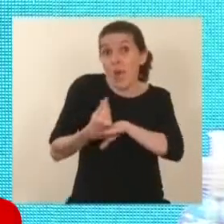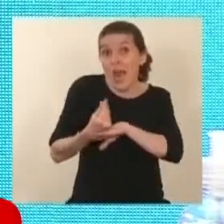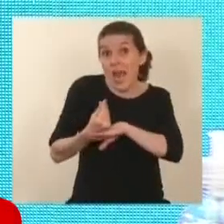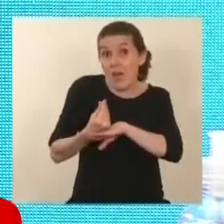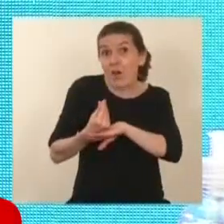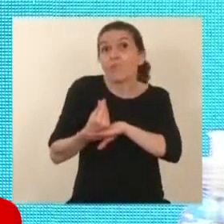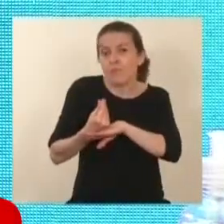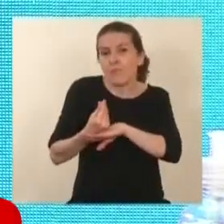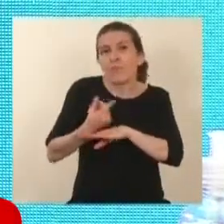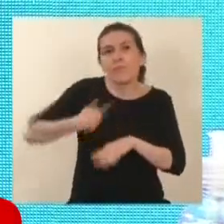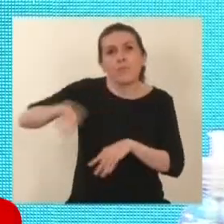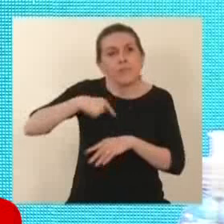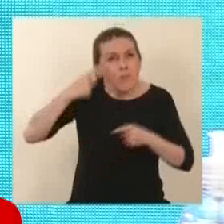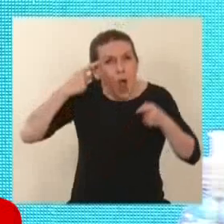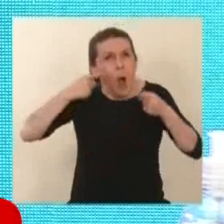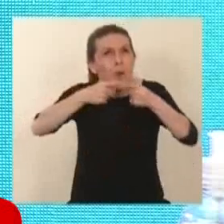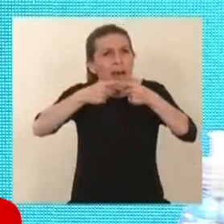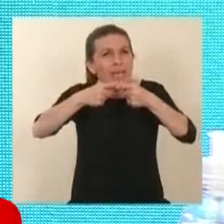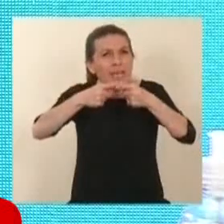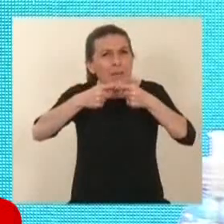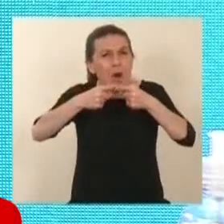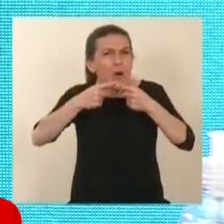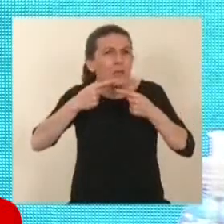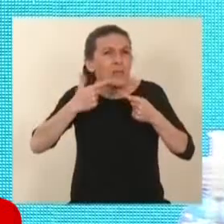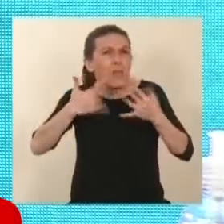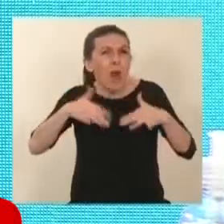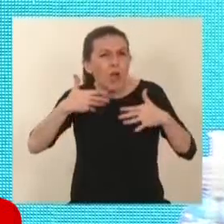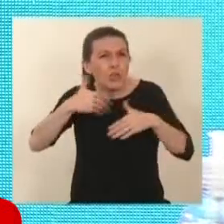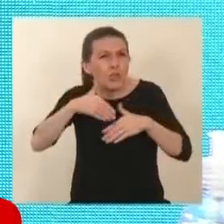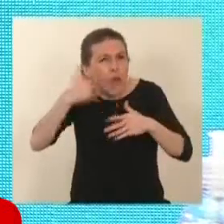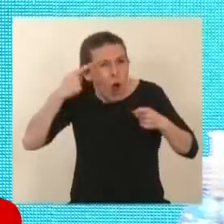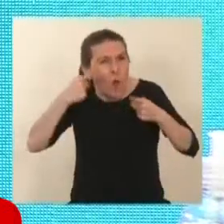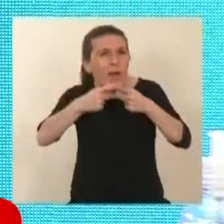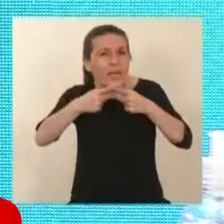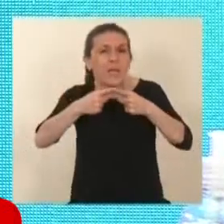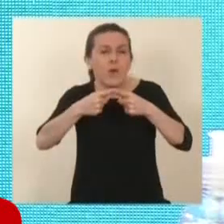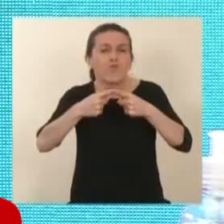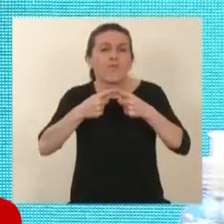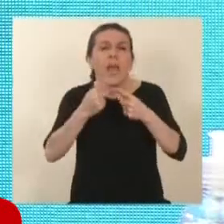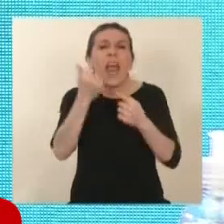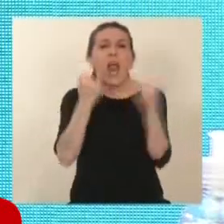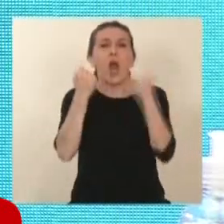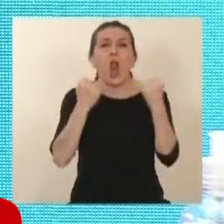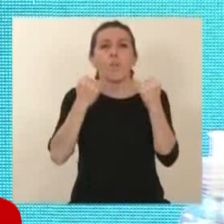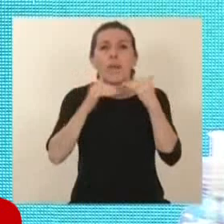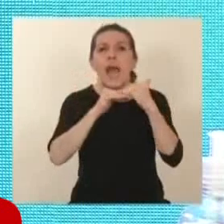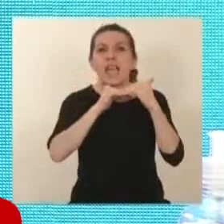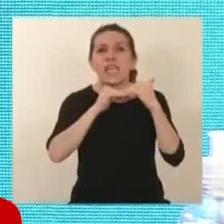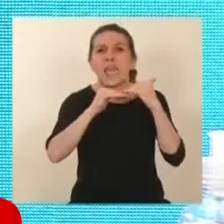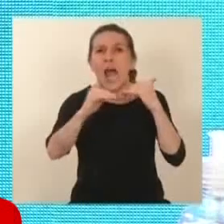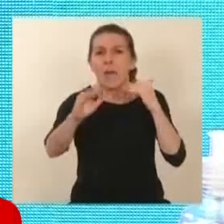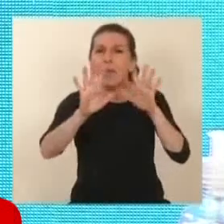nos pusimos como objetivo inmediato tranquilizar a la economía argentina, poder